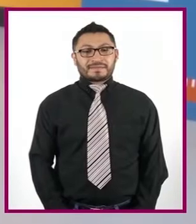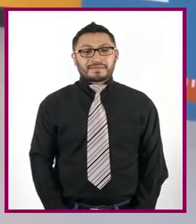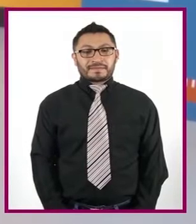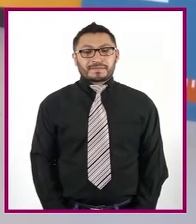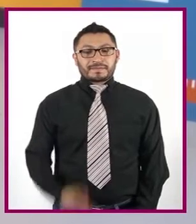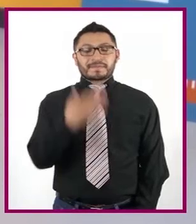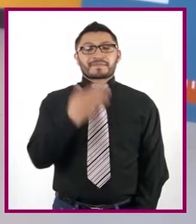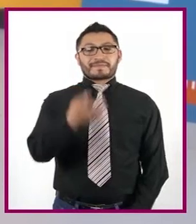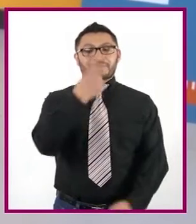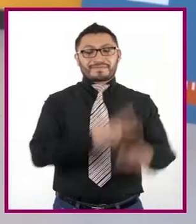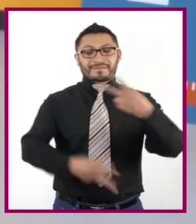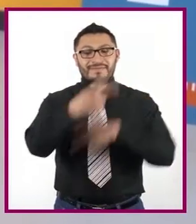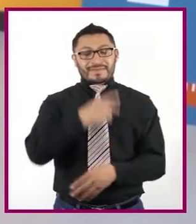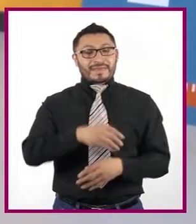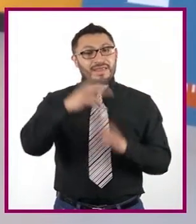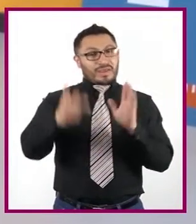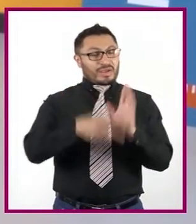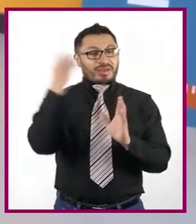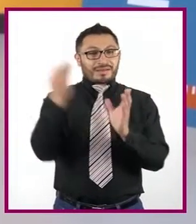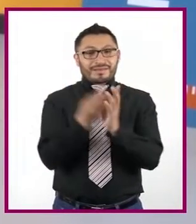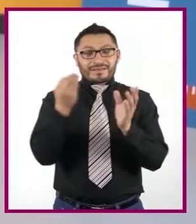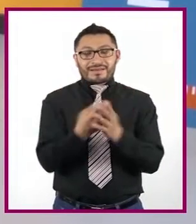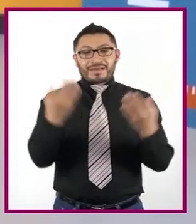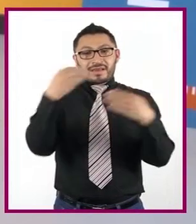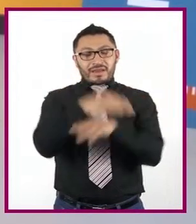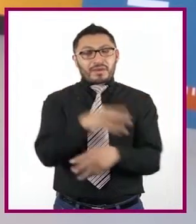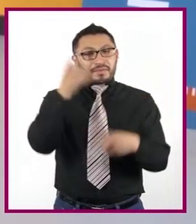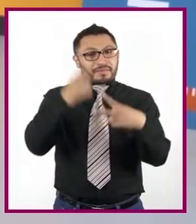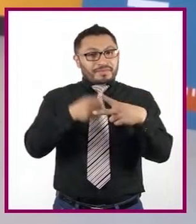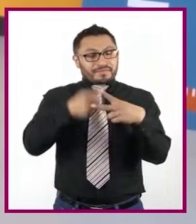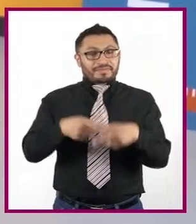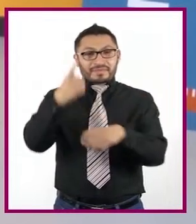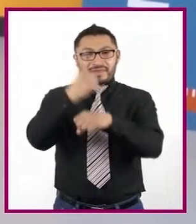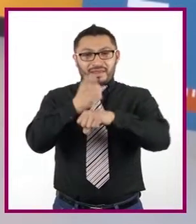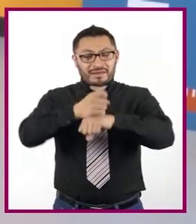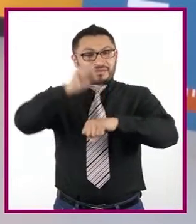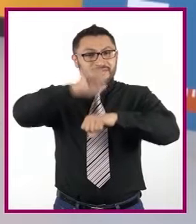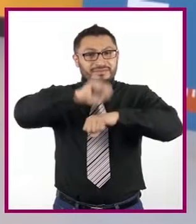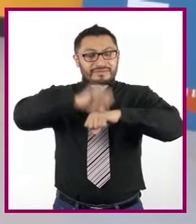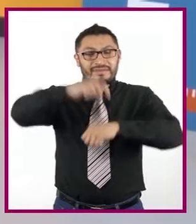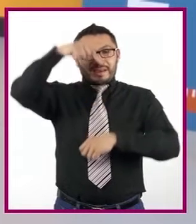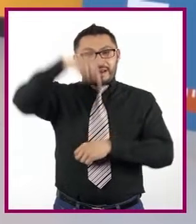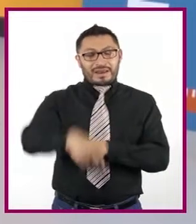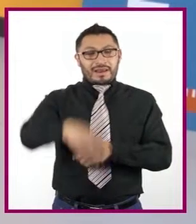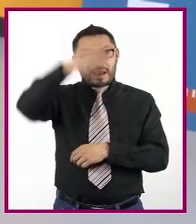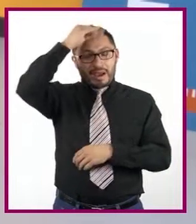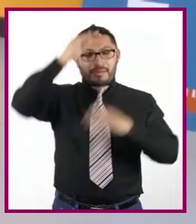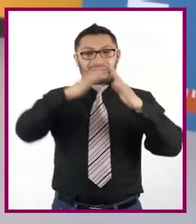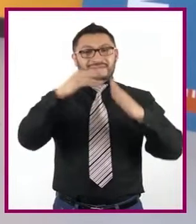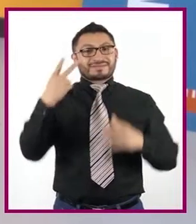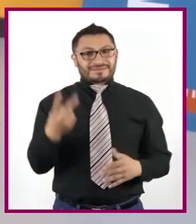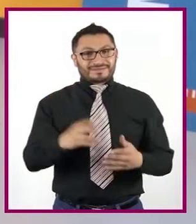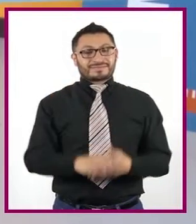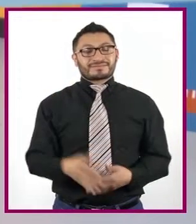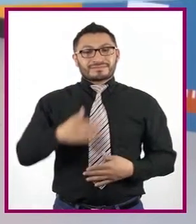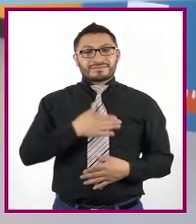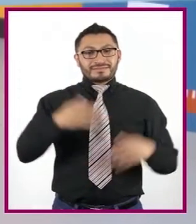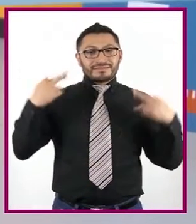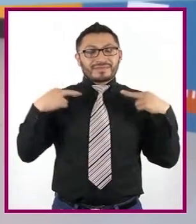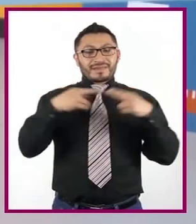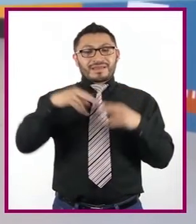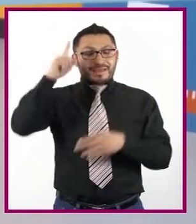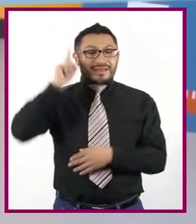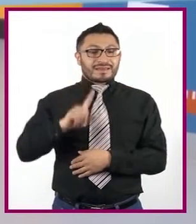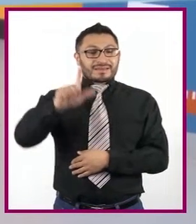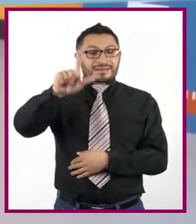Bienvenidas y bienvenidos a una sesión más de la asignatura de Matemáticas de primer grado, aquí en Aprende en Casa 2. Soy la profesora